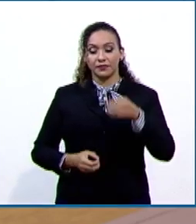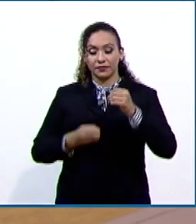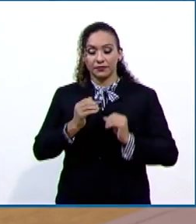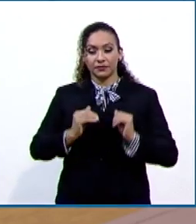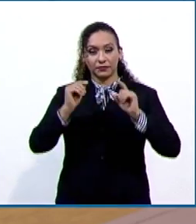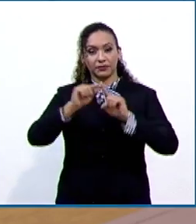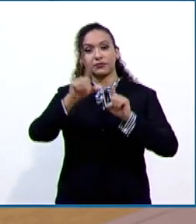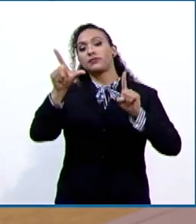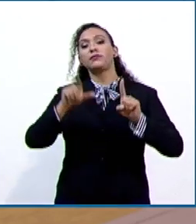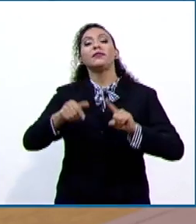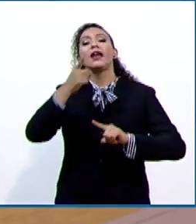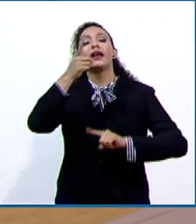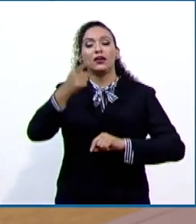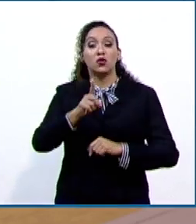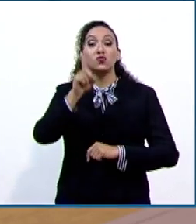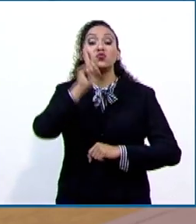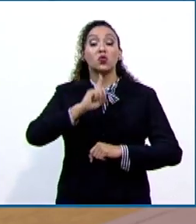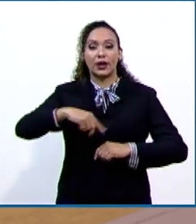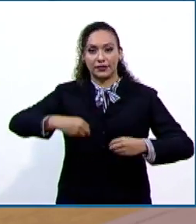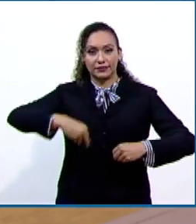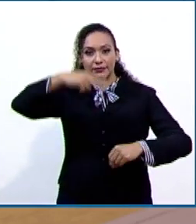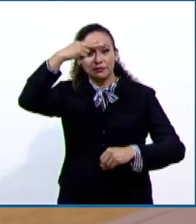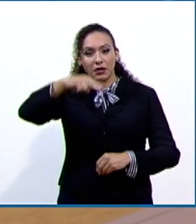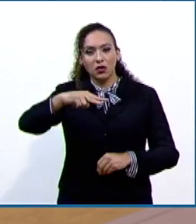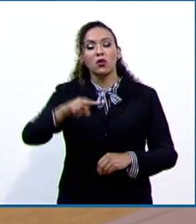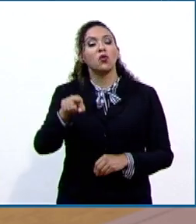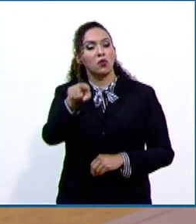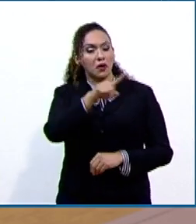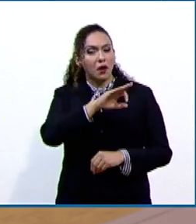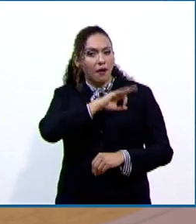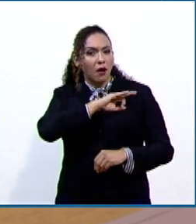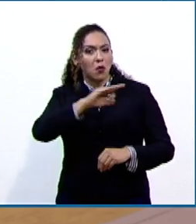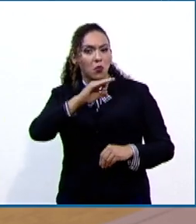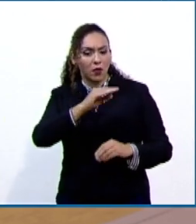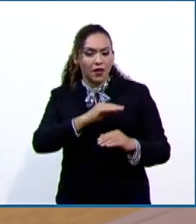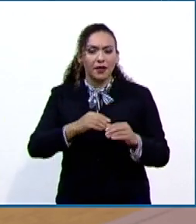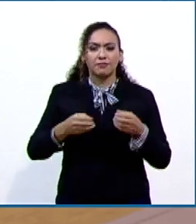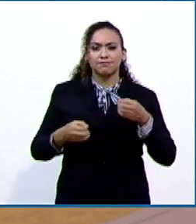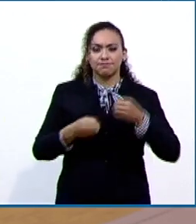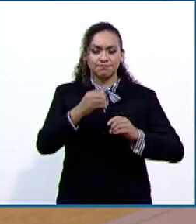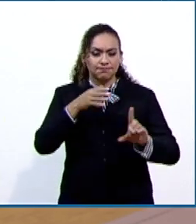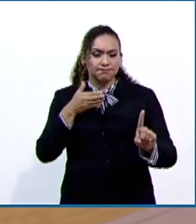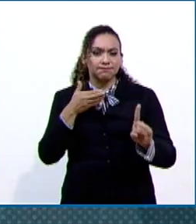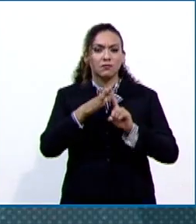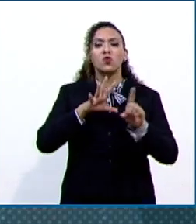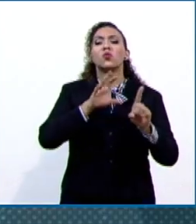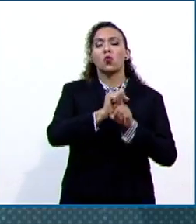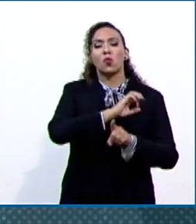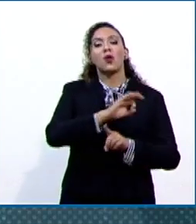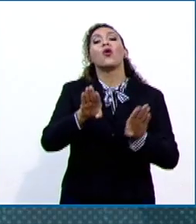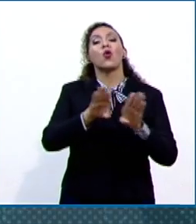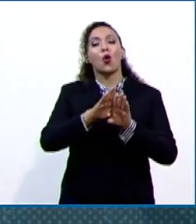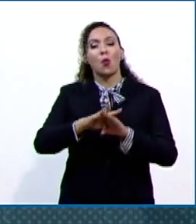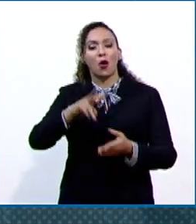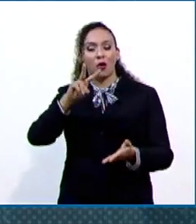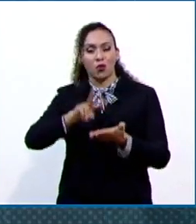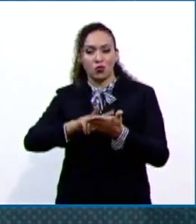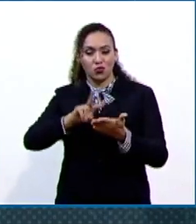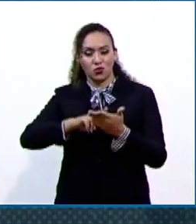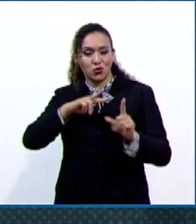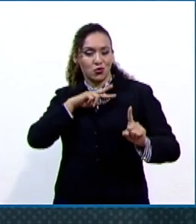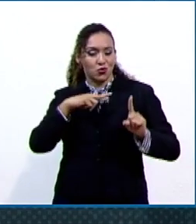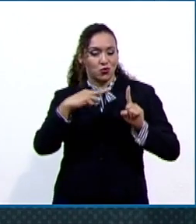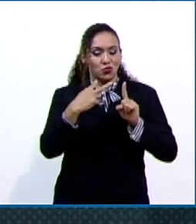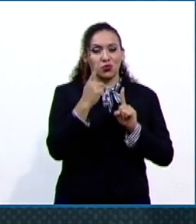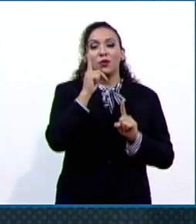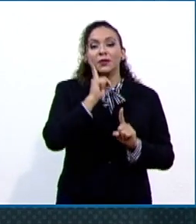Corte promueve que las mujeres mexicanas puedan acceder a cada vez más y mejor justicia a través de la perspectiva de género. En sus redes